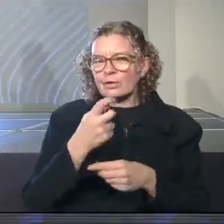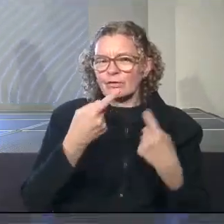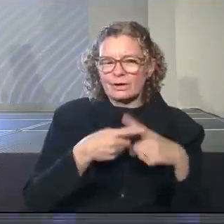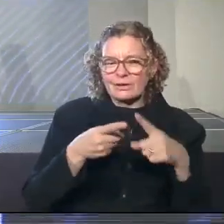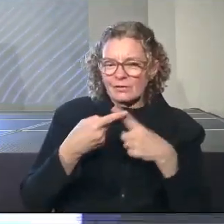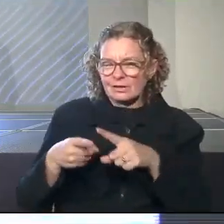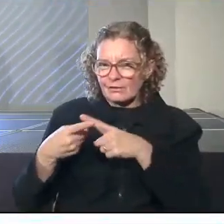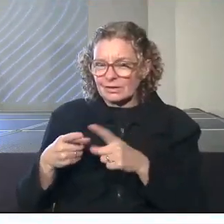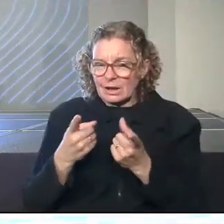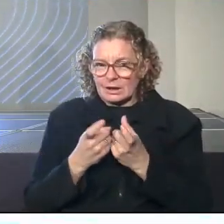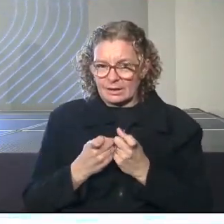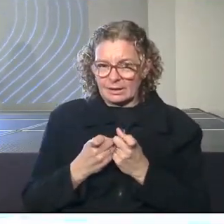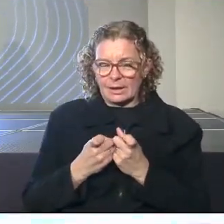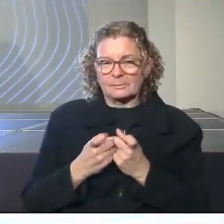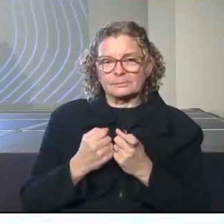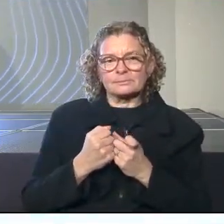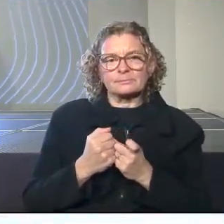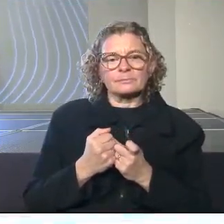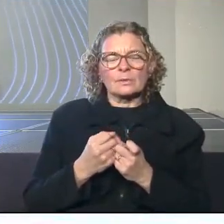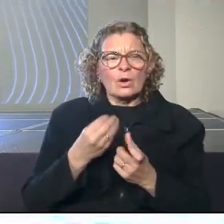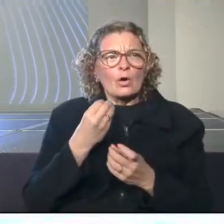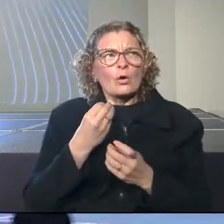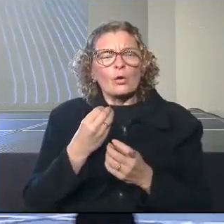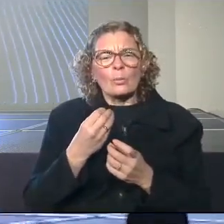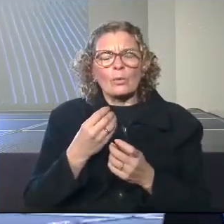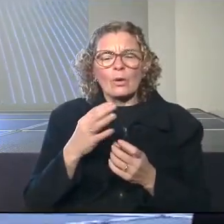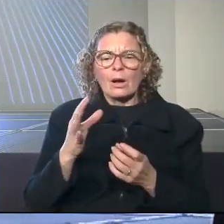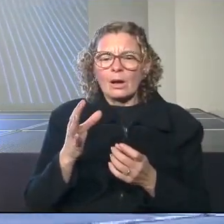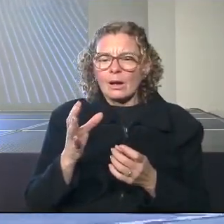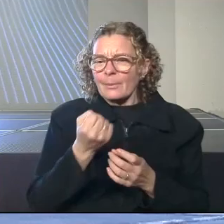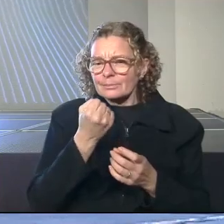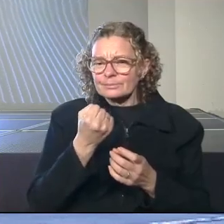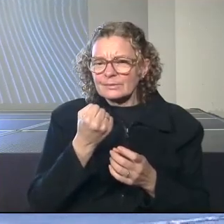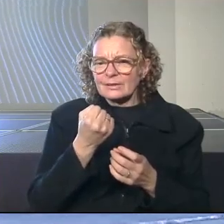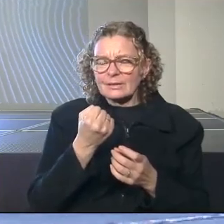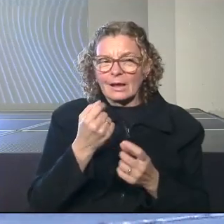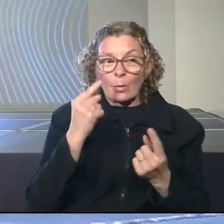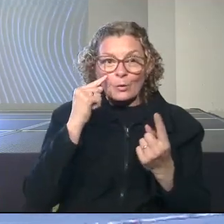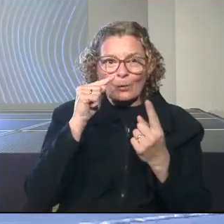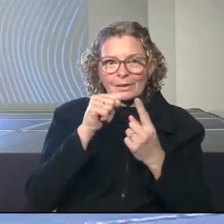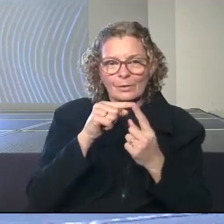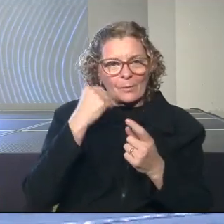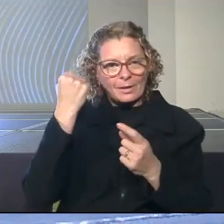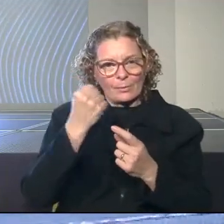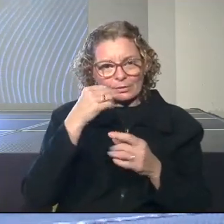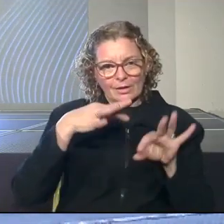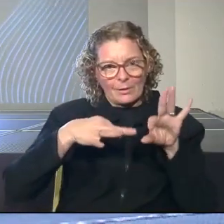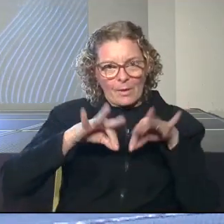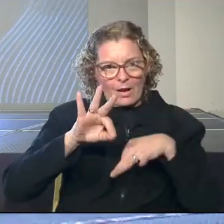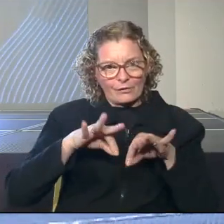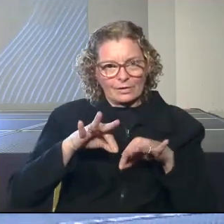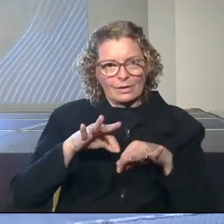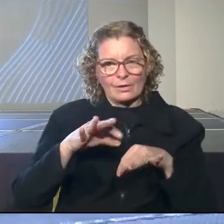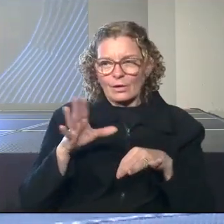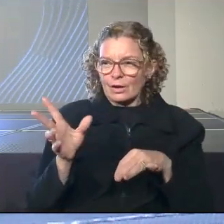diferentes bienes que necesitan. Cómo capturar ese tráfico es uno de los desafíos más importantes para los vendedores.